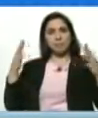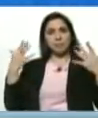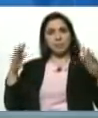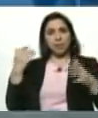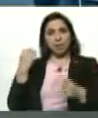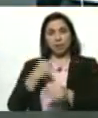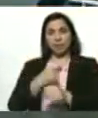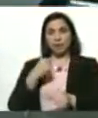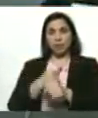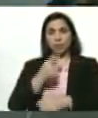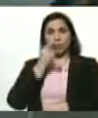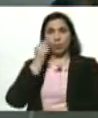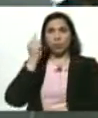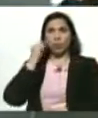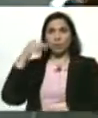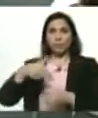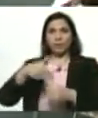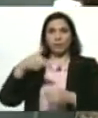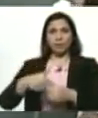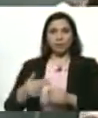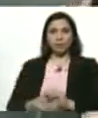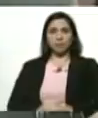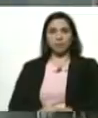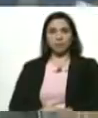los trabajadores y trabajadoras de pedrés